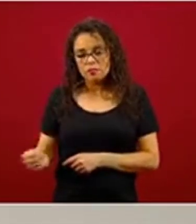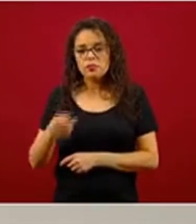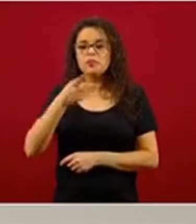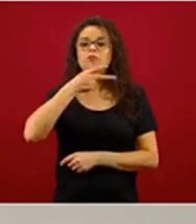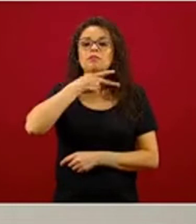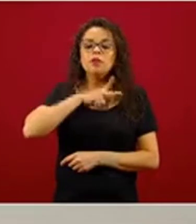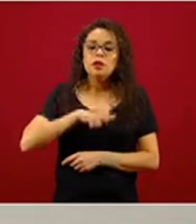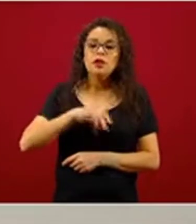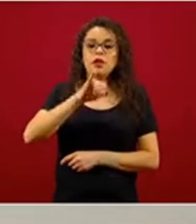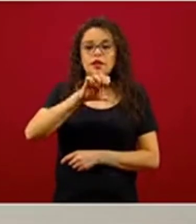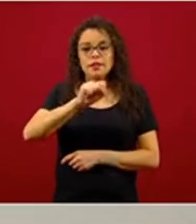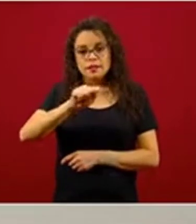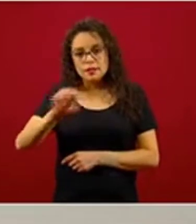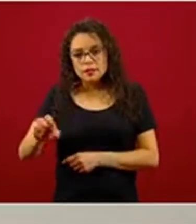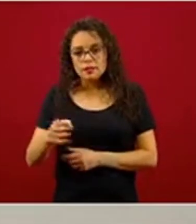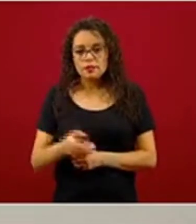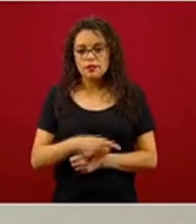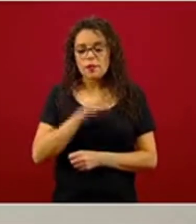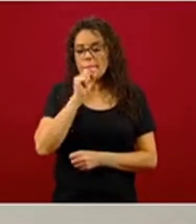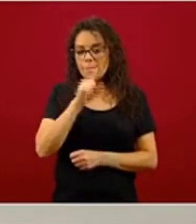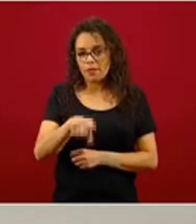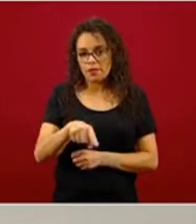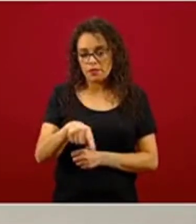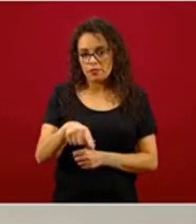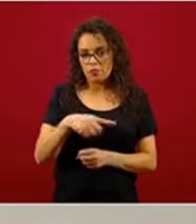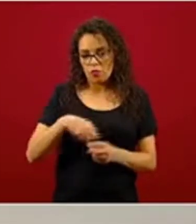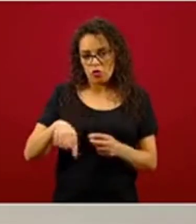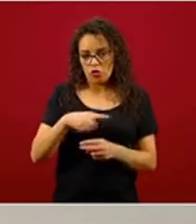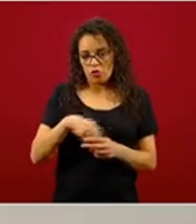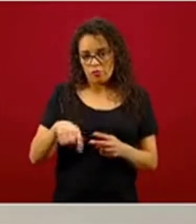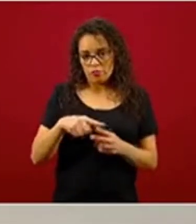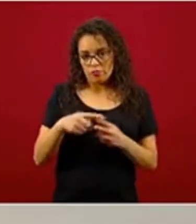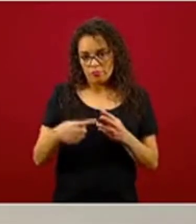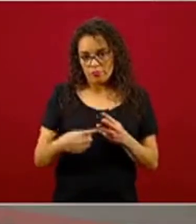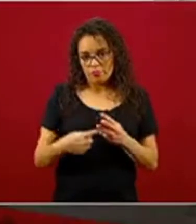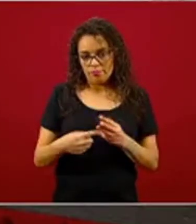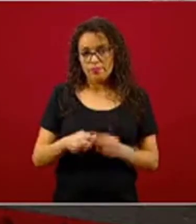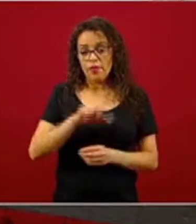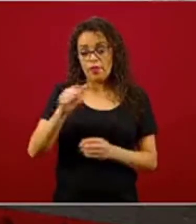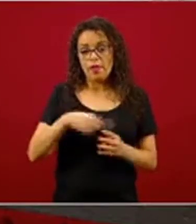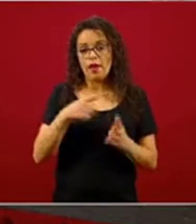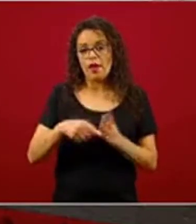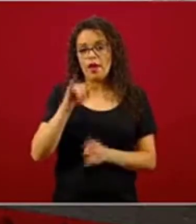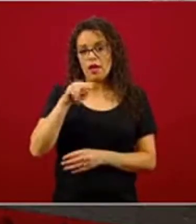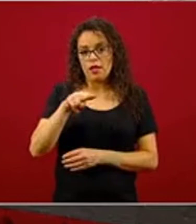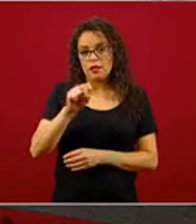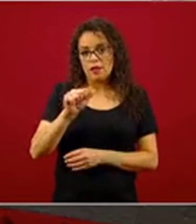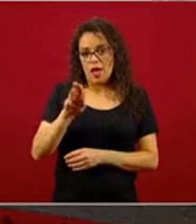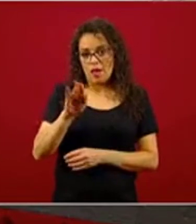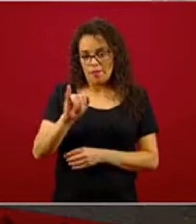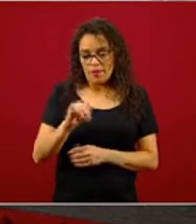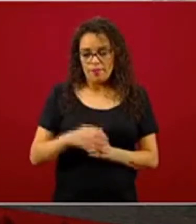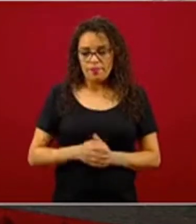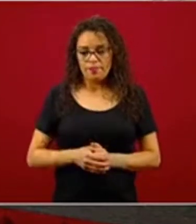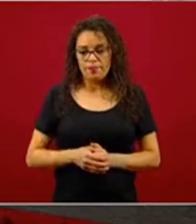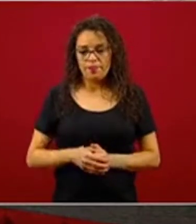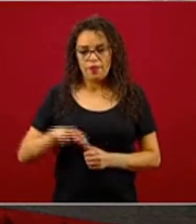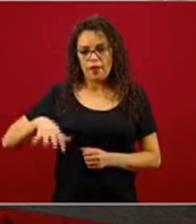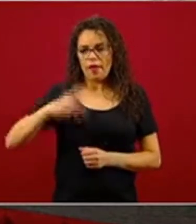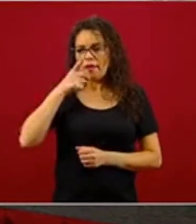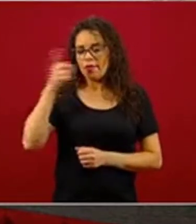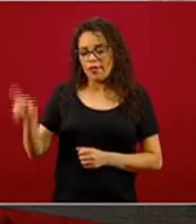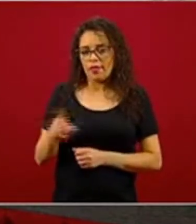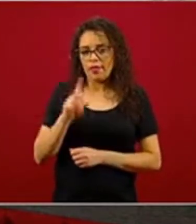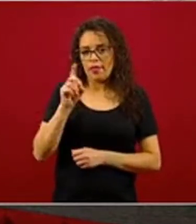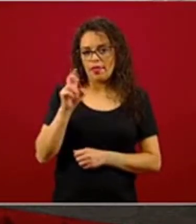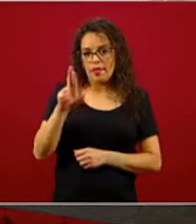el ISSSTE, nosotros en el Seguro Social, y después el INSABI. Pero como lo ha dicho el doctor López-Gatell,